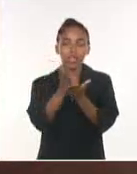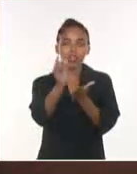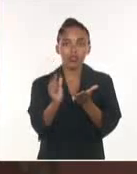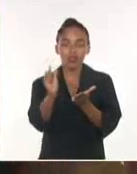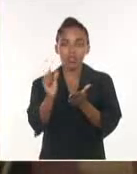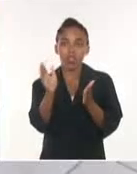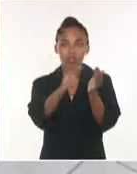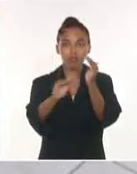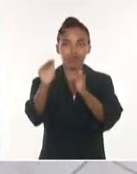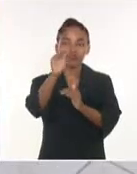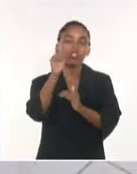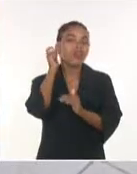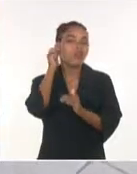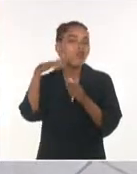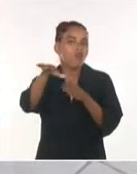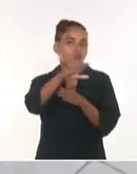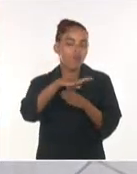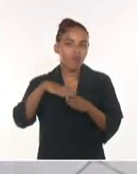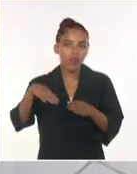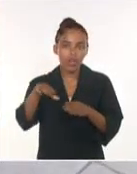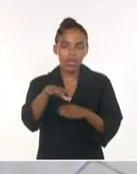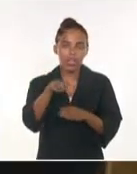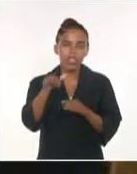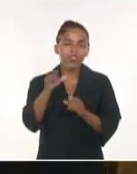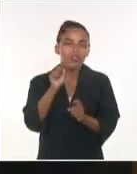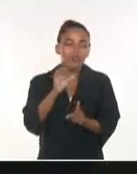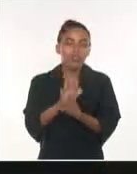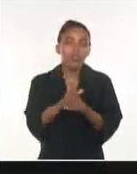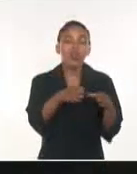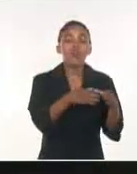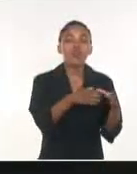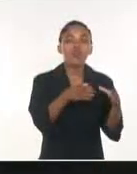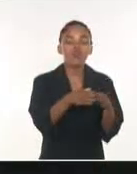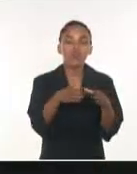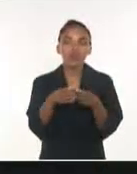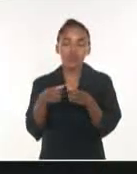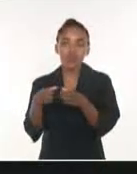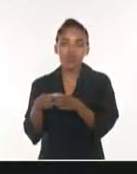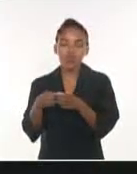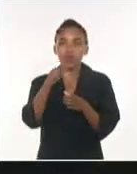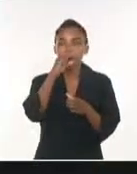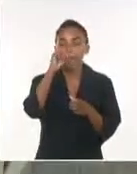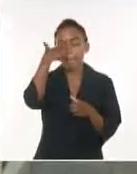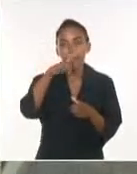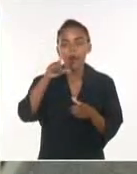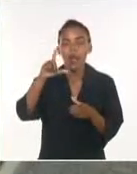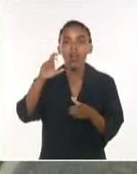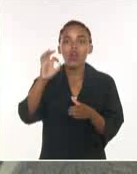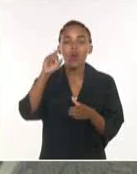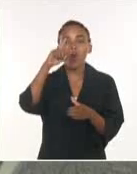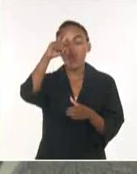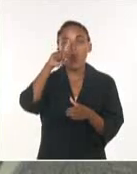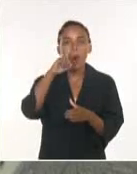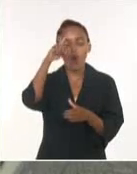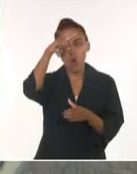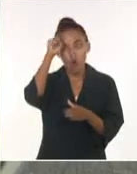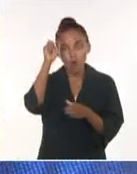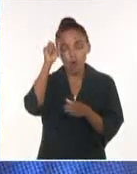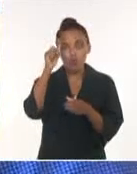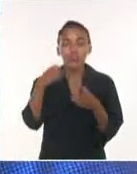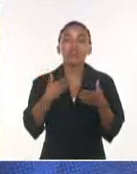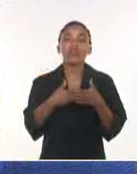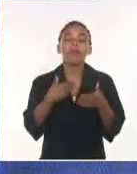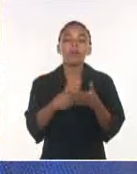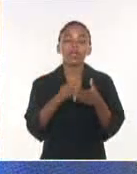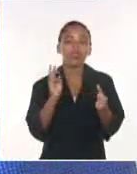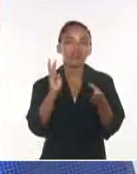femenino. La obra fue ejecutada por brigadas de Balcons, una MIPYME tunera de construcción y montaje. Creo